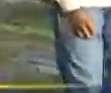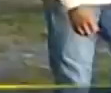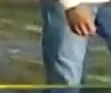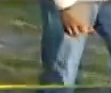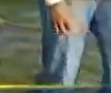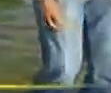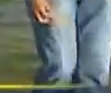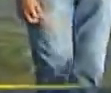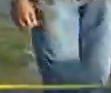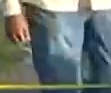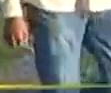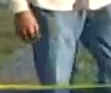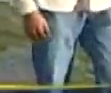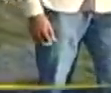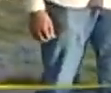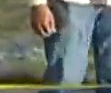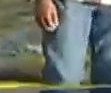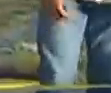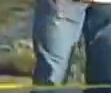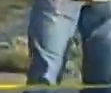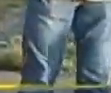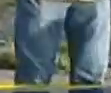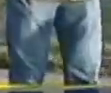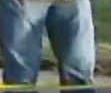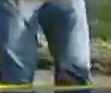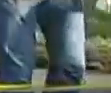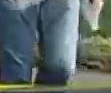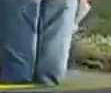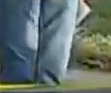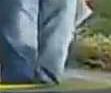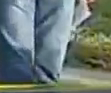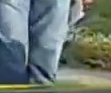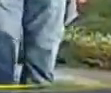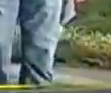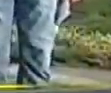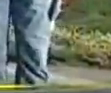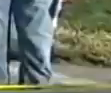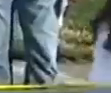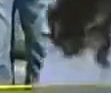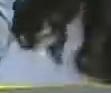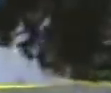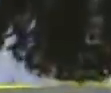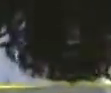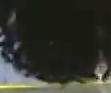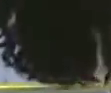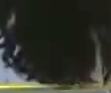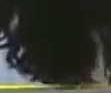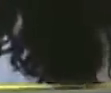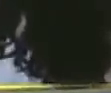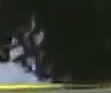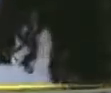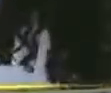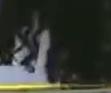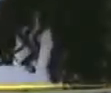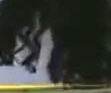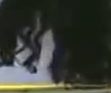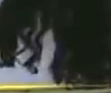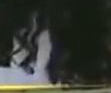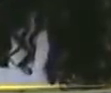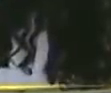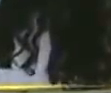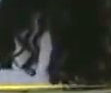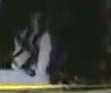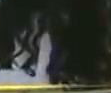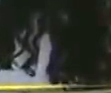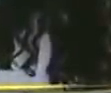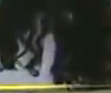comunidad, quienes reciben con alegría, también celebrando la Navidad y el fin de año con el presidente de la República, Nicolás